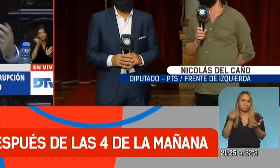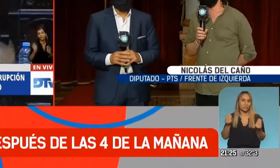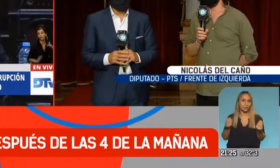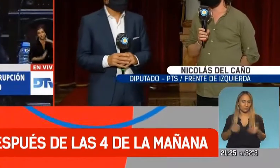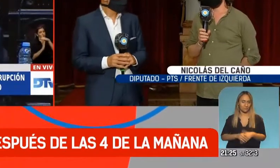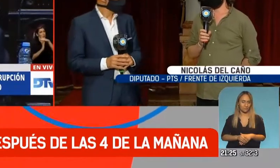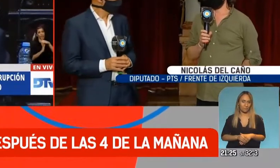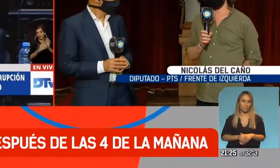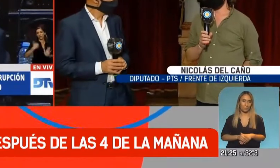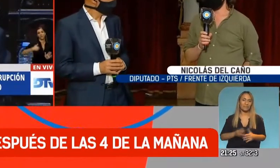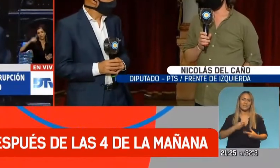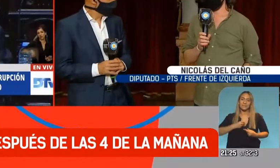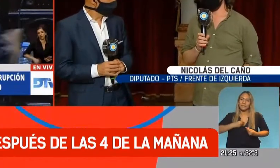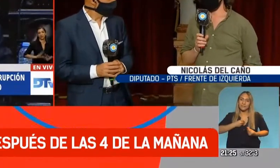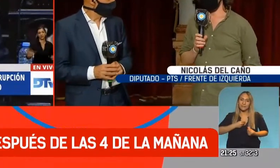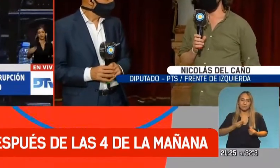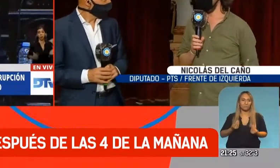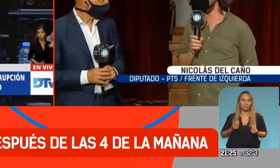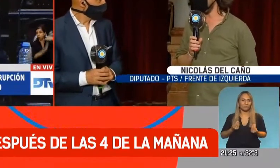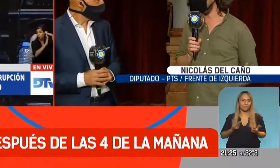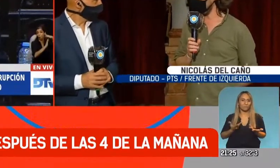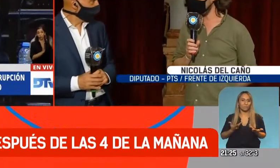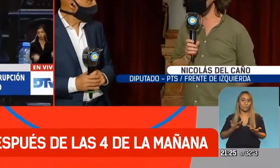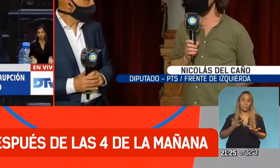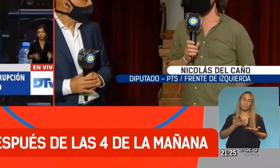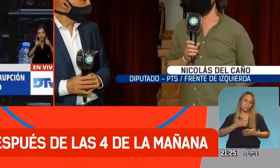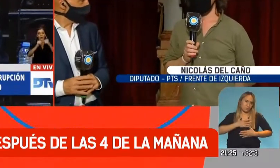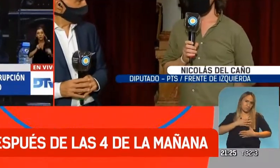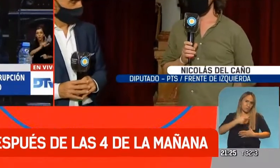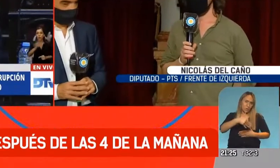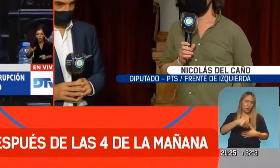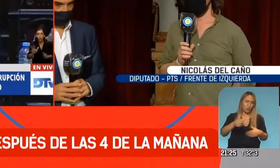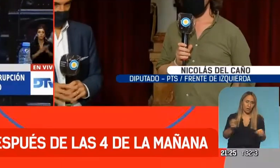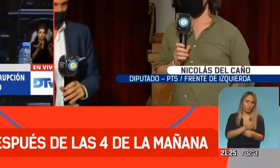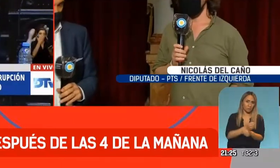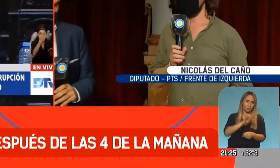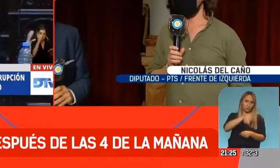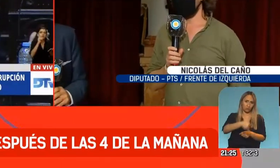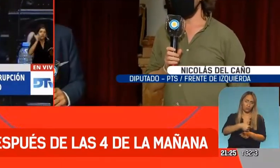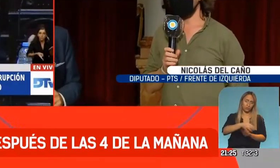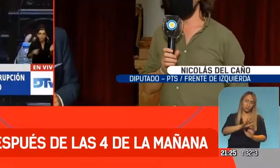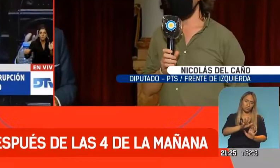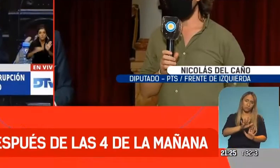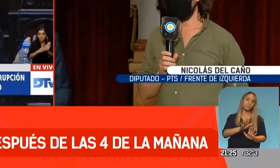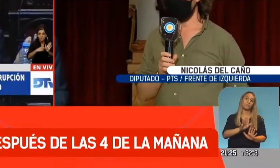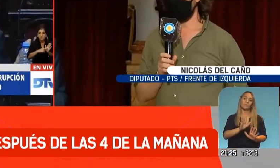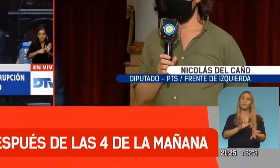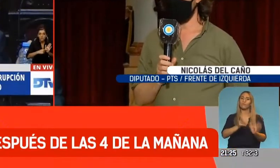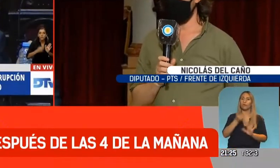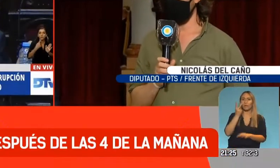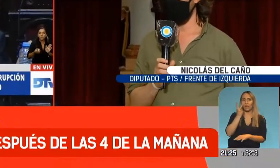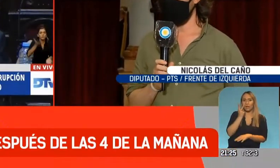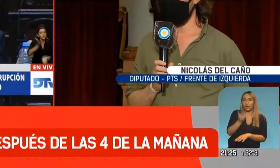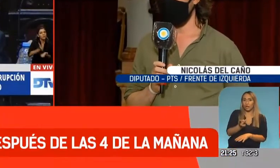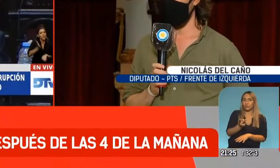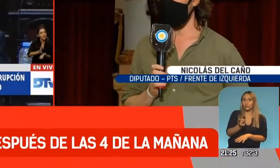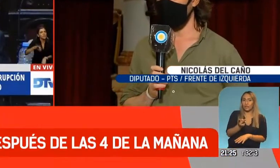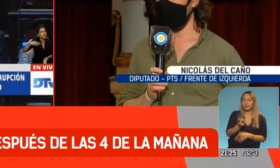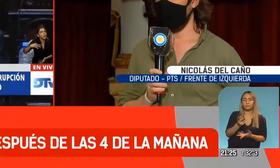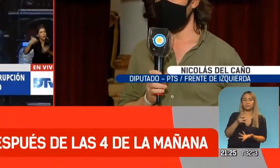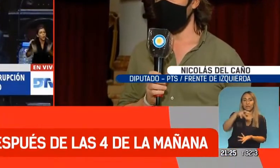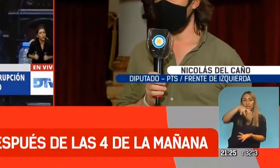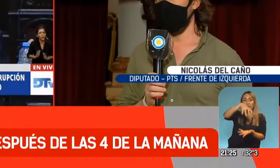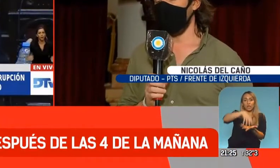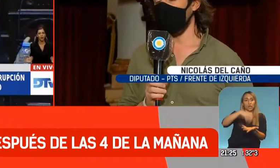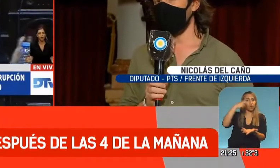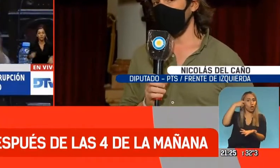sensaciones que va a haber media expansión creo que es un reconocimiento que el congreso le debe